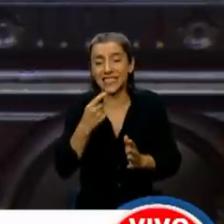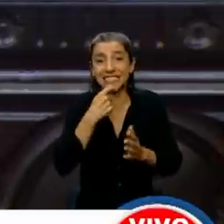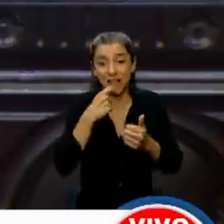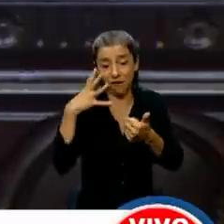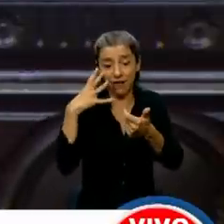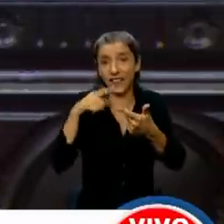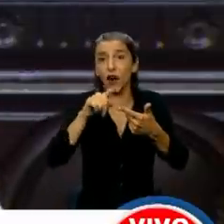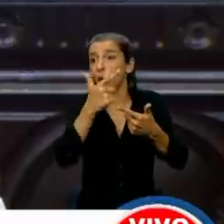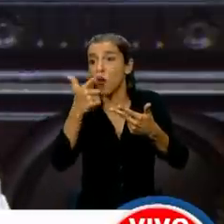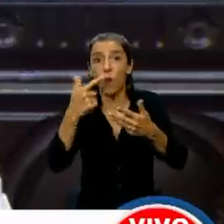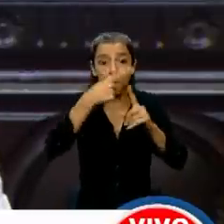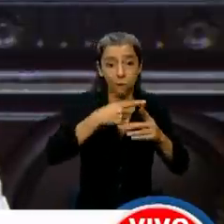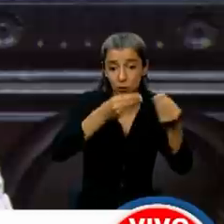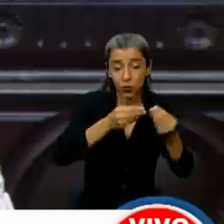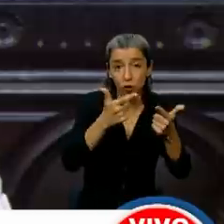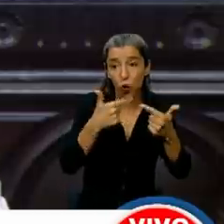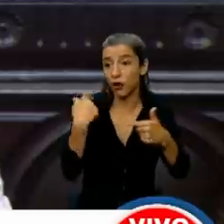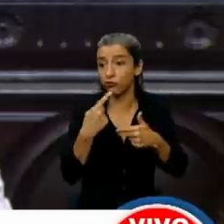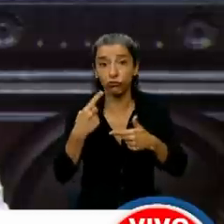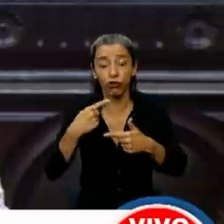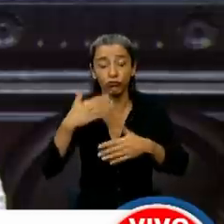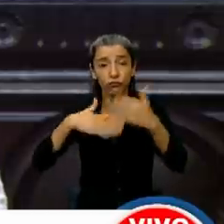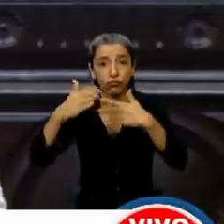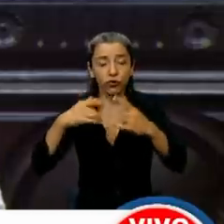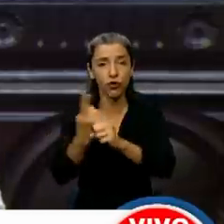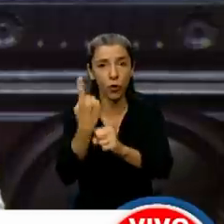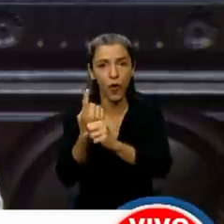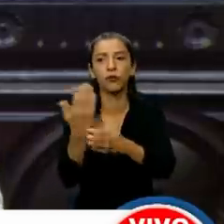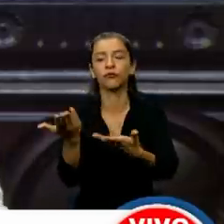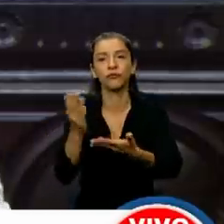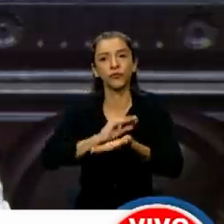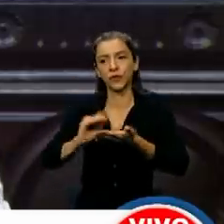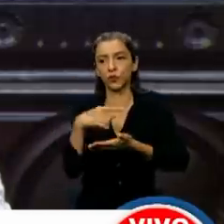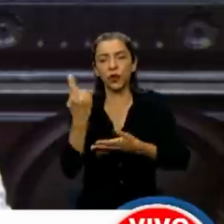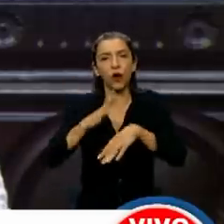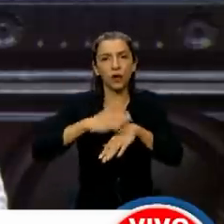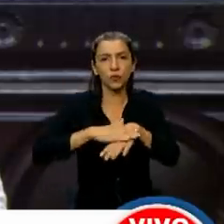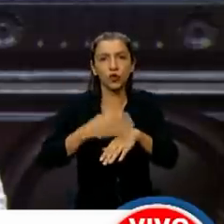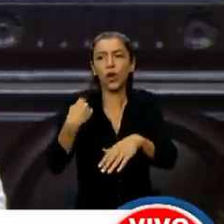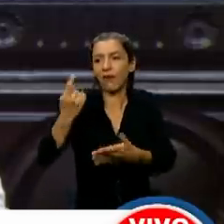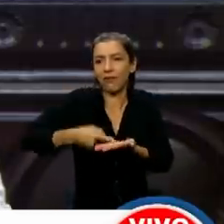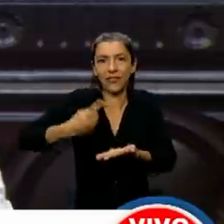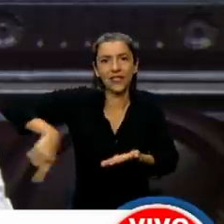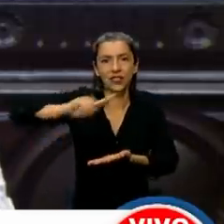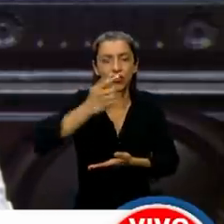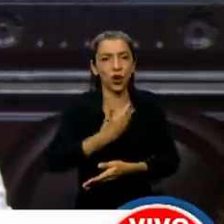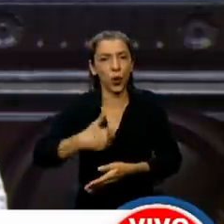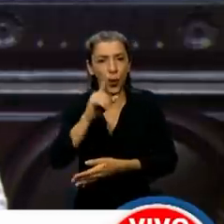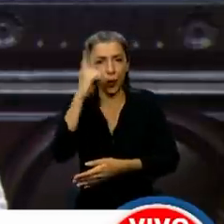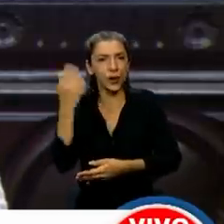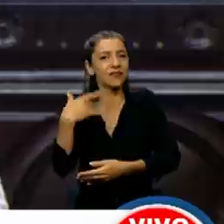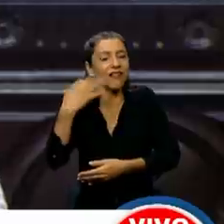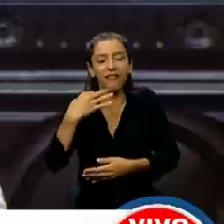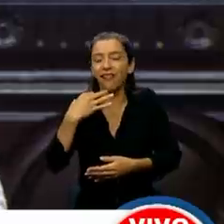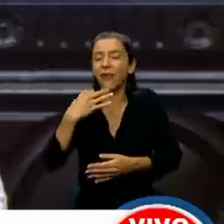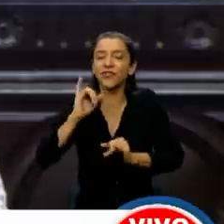principalmente nosotros los legisladores somos responsables de todas las decisiones que acá se toman el gobierno nacional debe contar con un